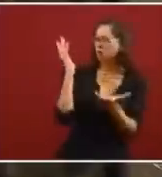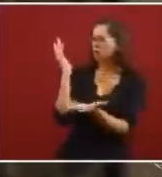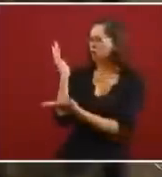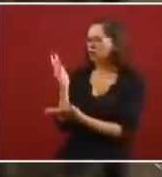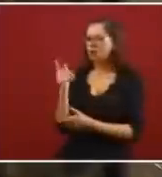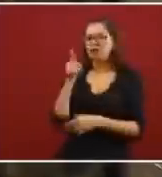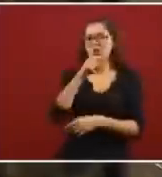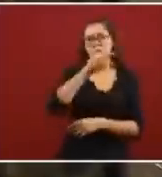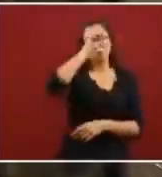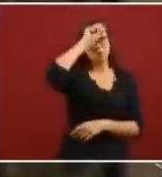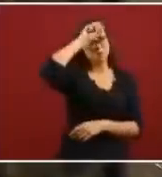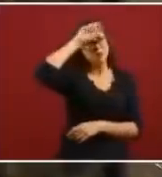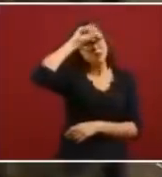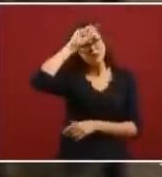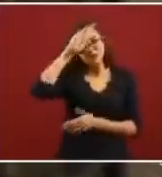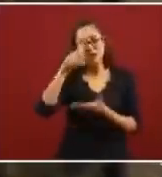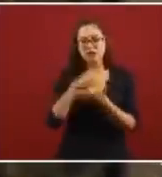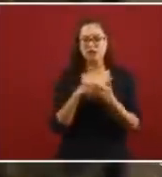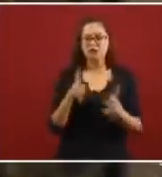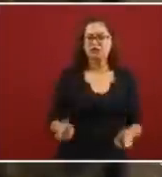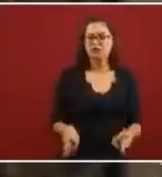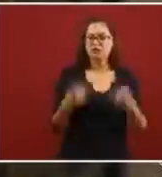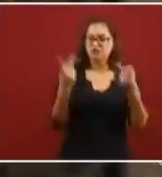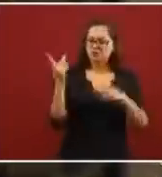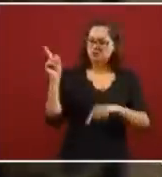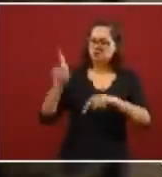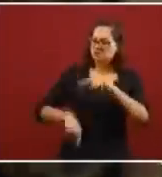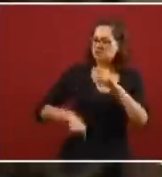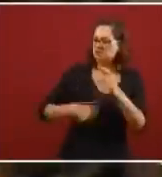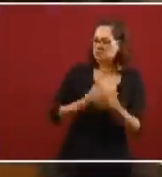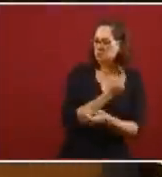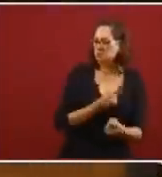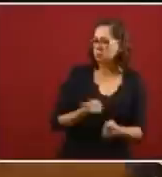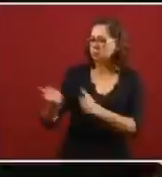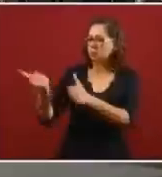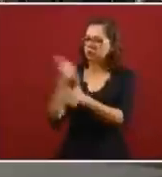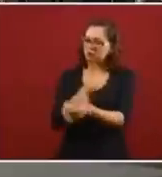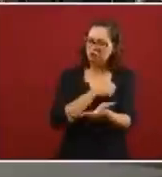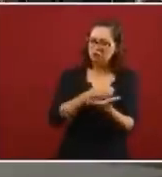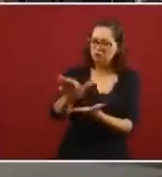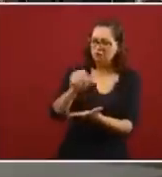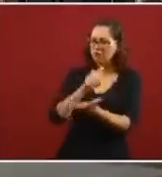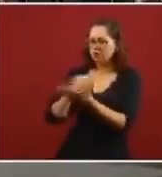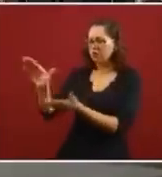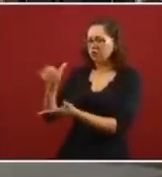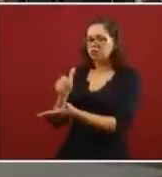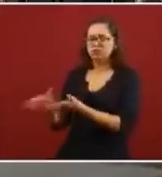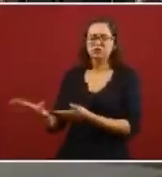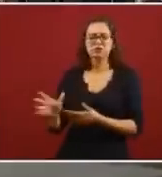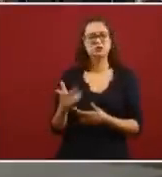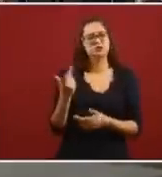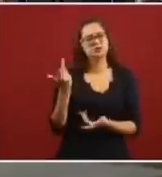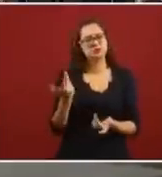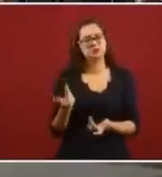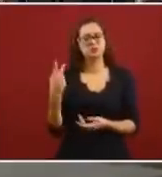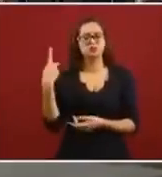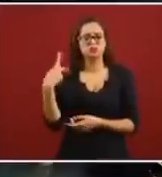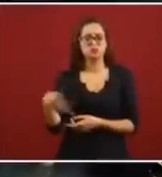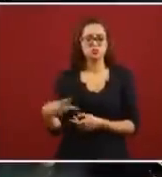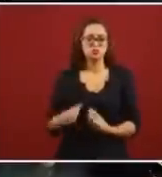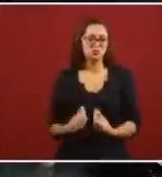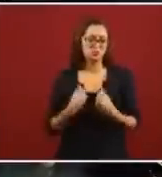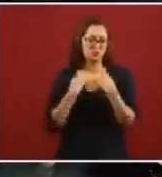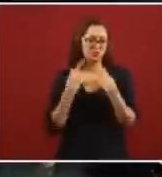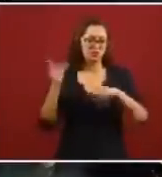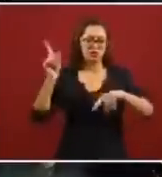ser autoridades. Ahí están escuchando, gobernadores que siempre se han servido con la cuchara grande, ¿no?